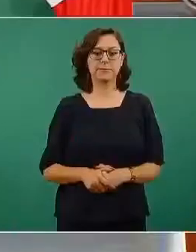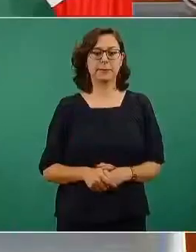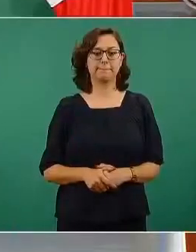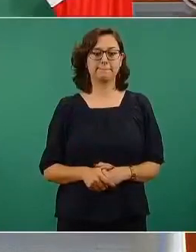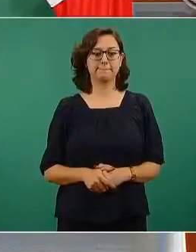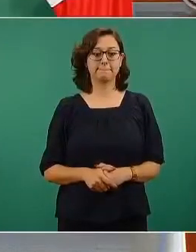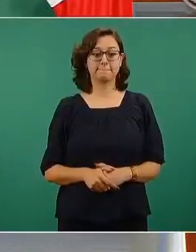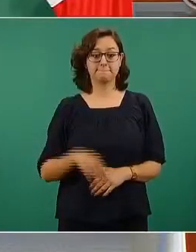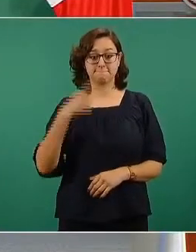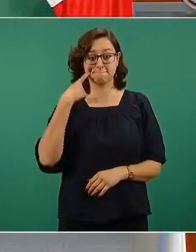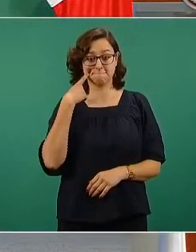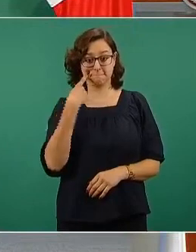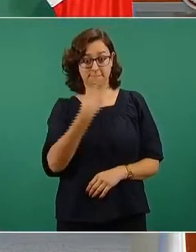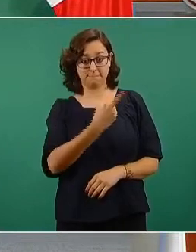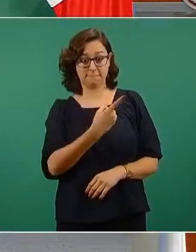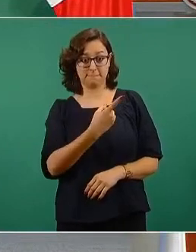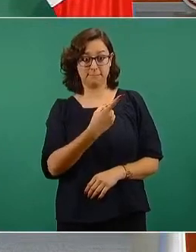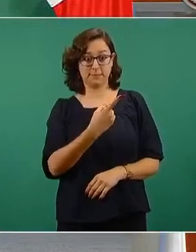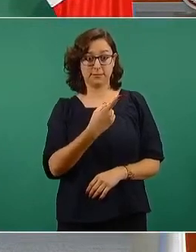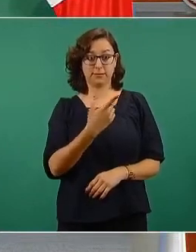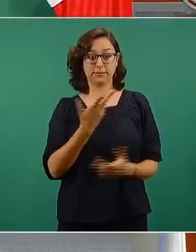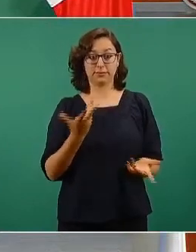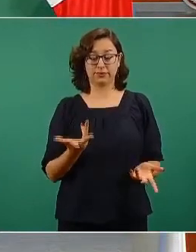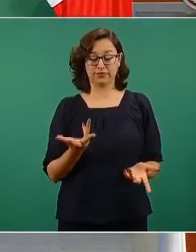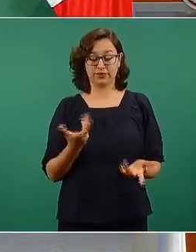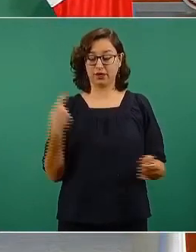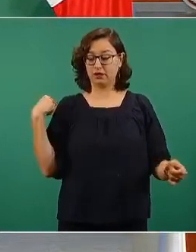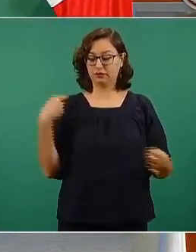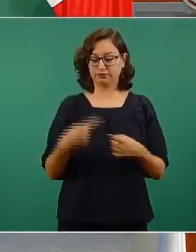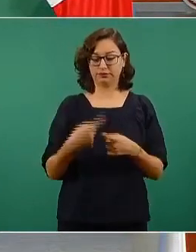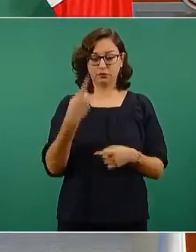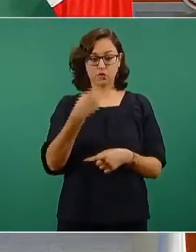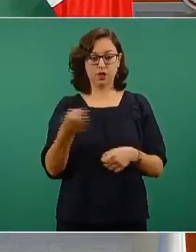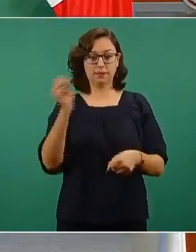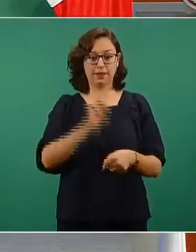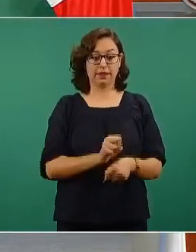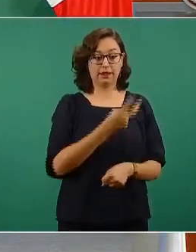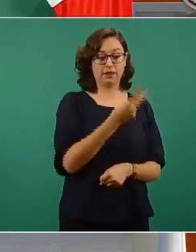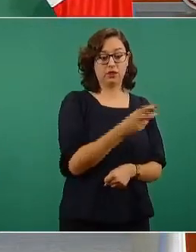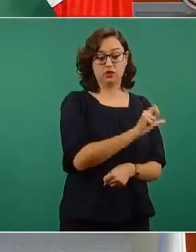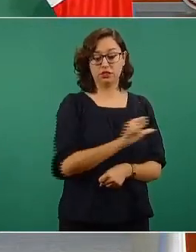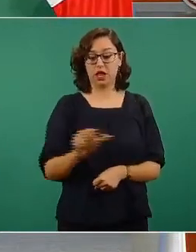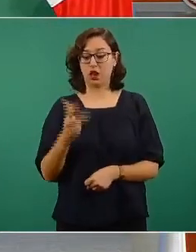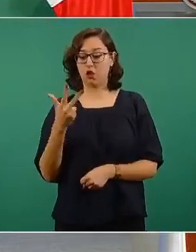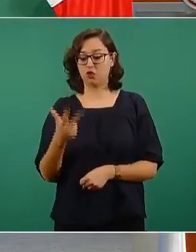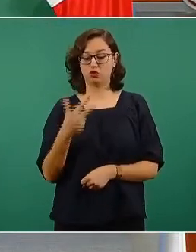En la semana, del 2 al 8,